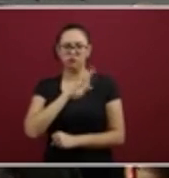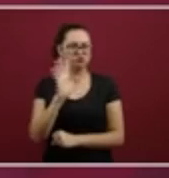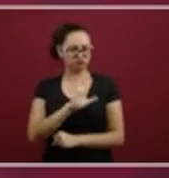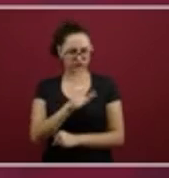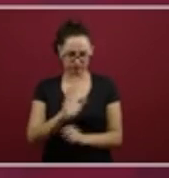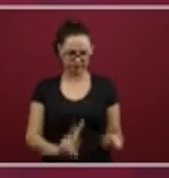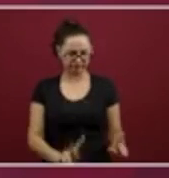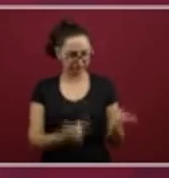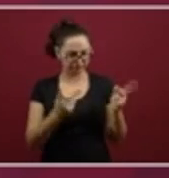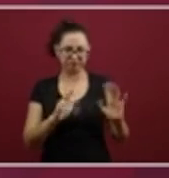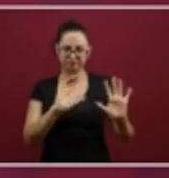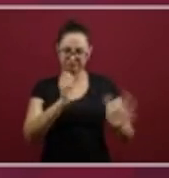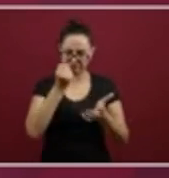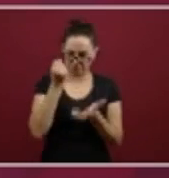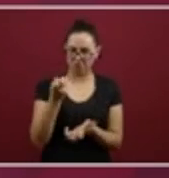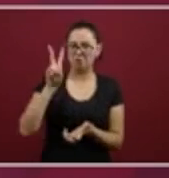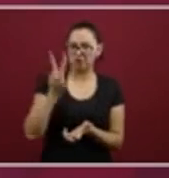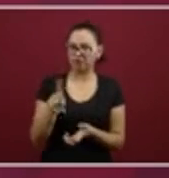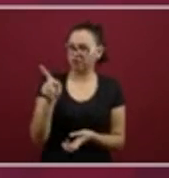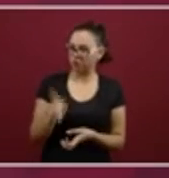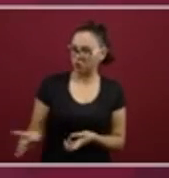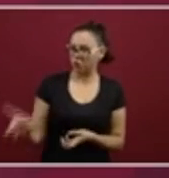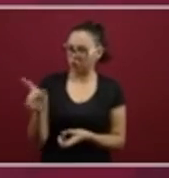en obras de alto impacto para la ciudadanía.